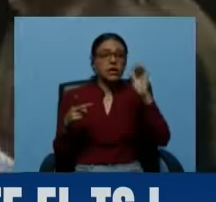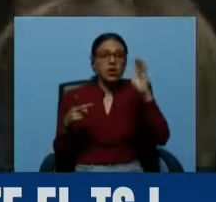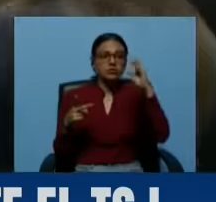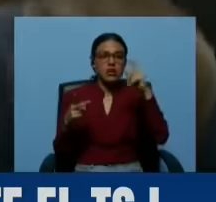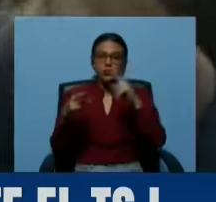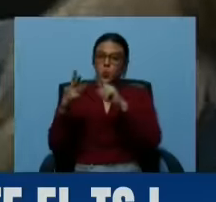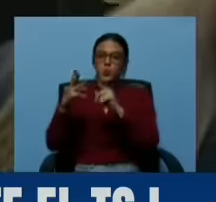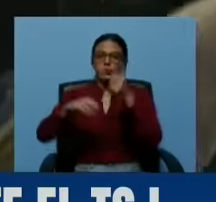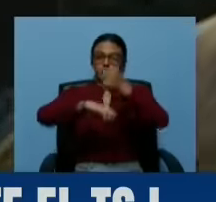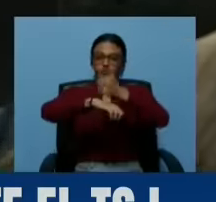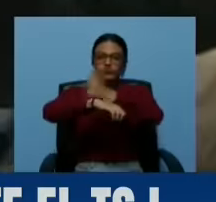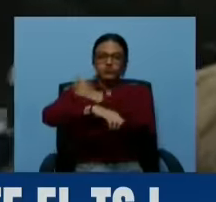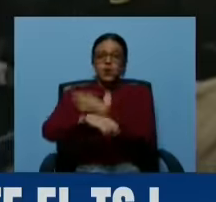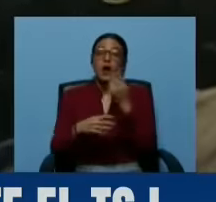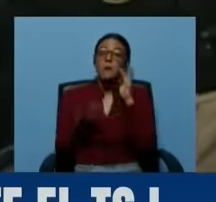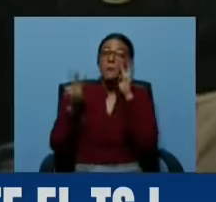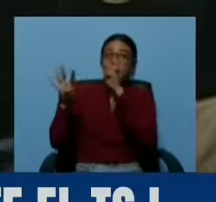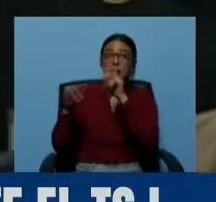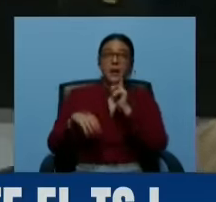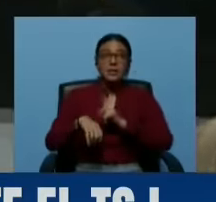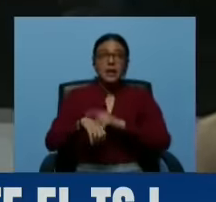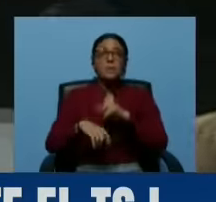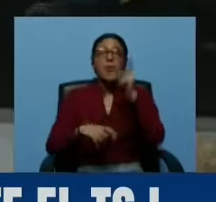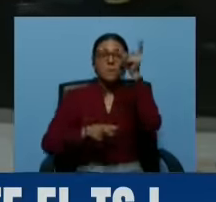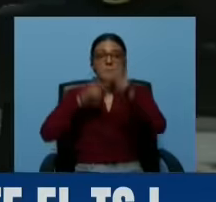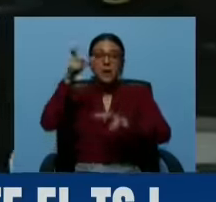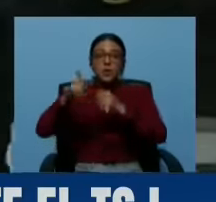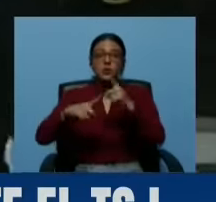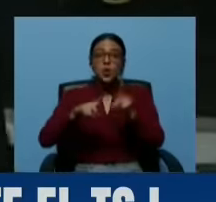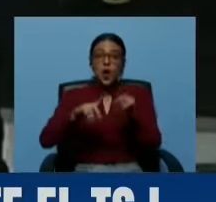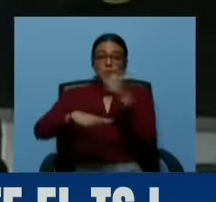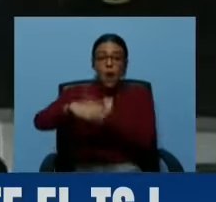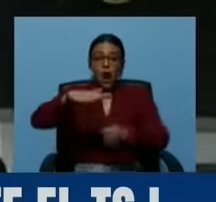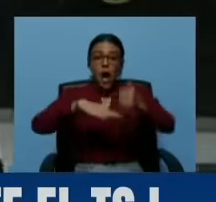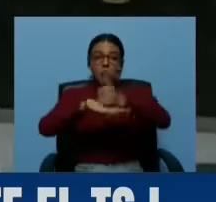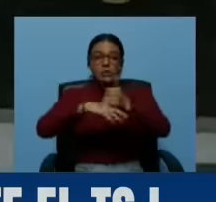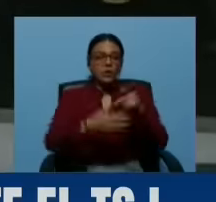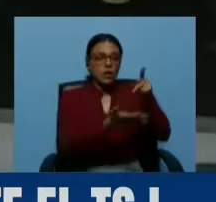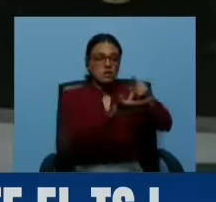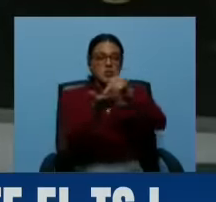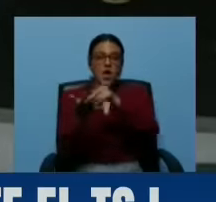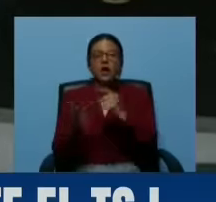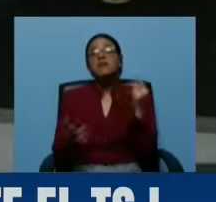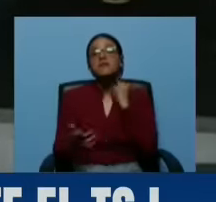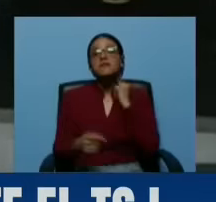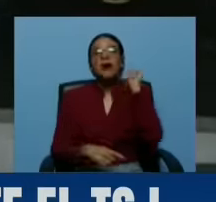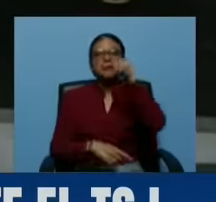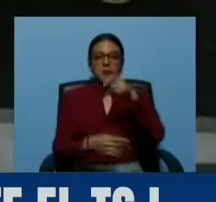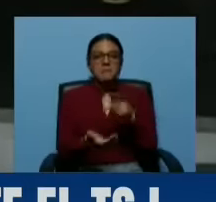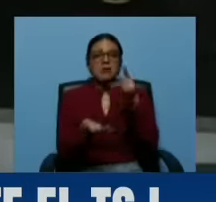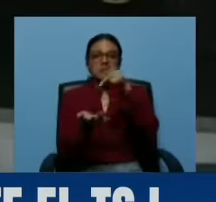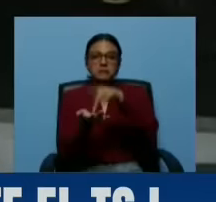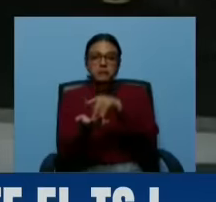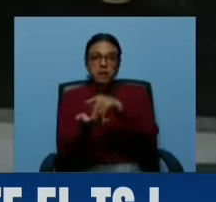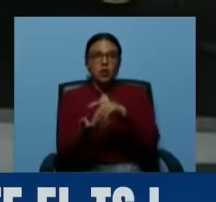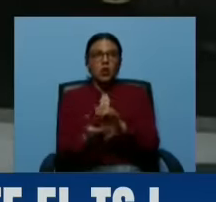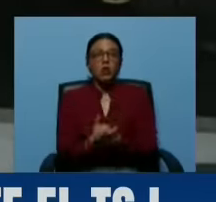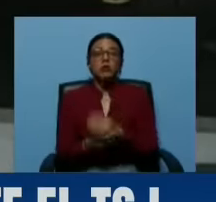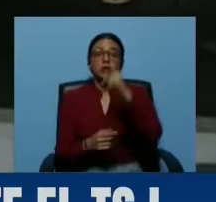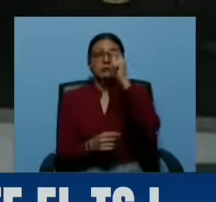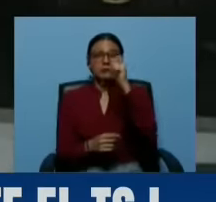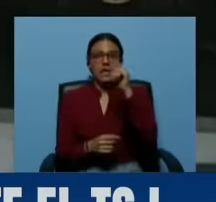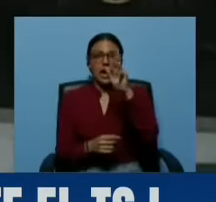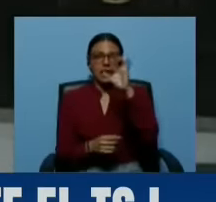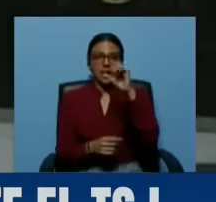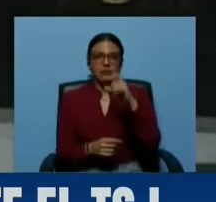momentos vemos a través de las imágenes el ingreso a la sala del fiscal general de la República Bolivariana de Venezuela, el doctor Tarek